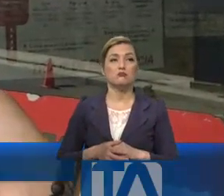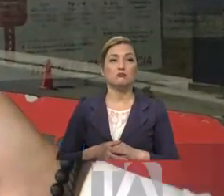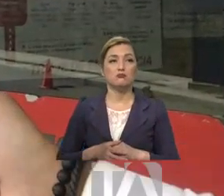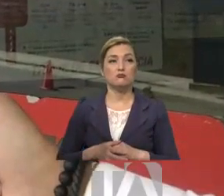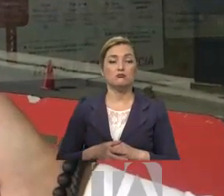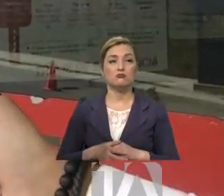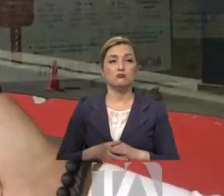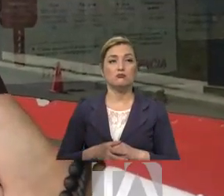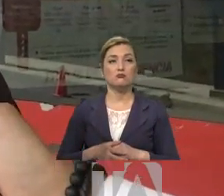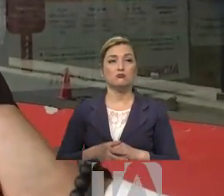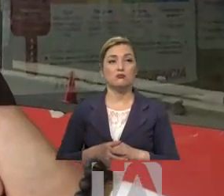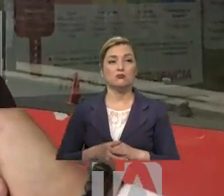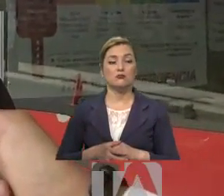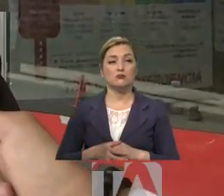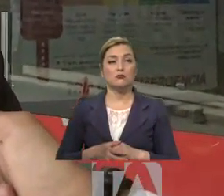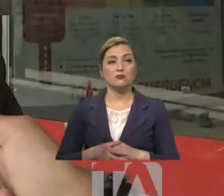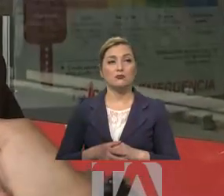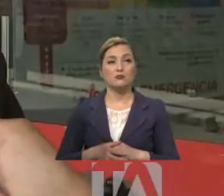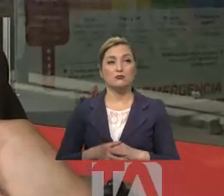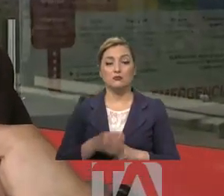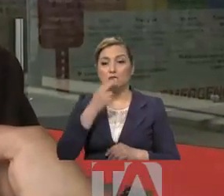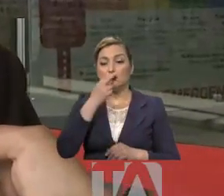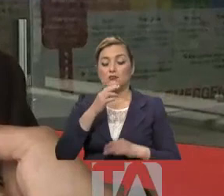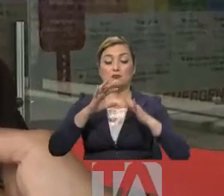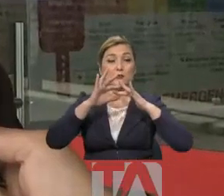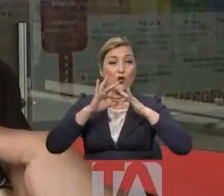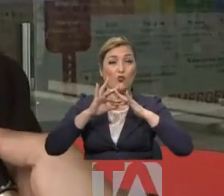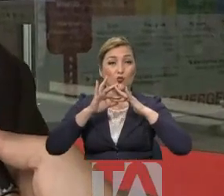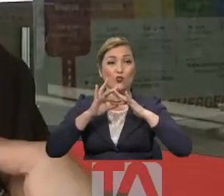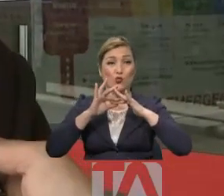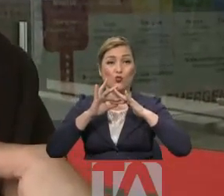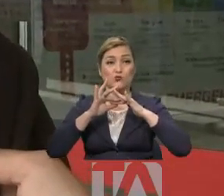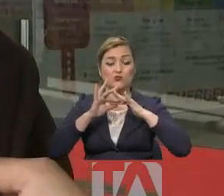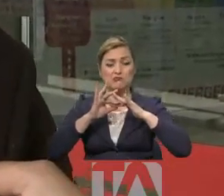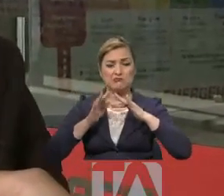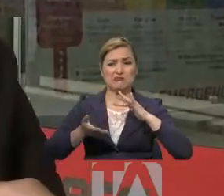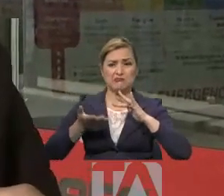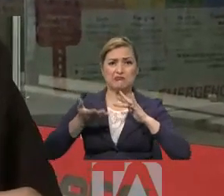la saturación del oxígeno. A veces no llega a los niveles,